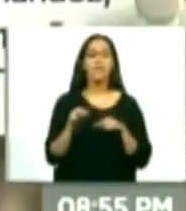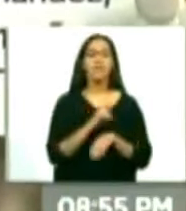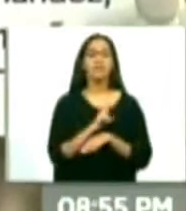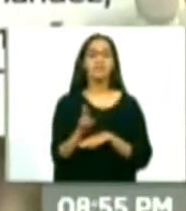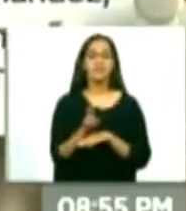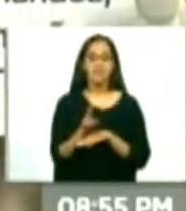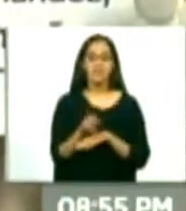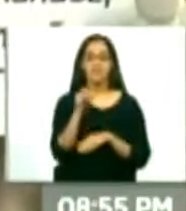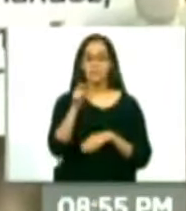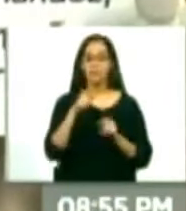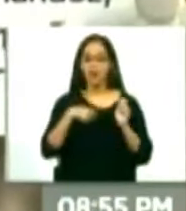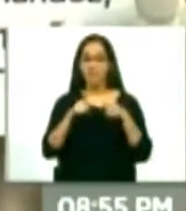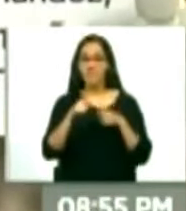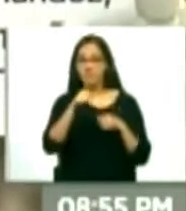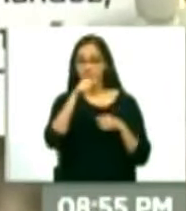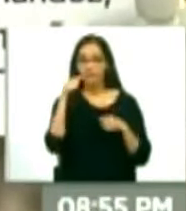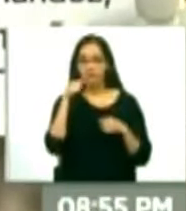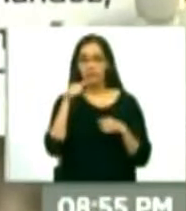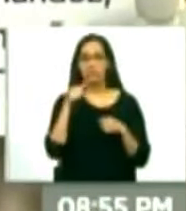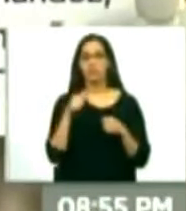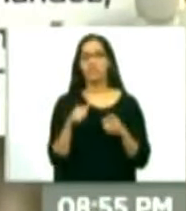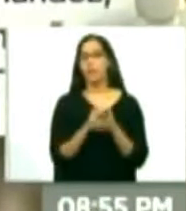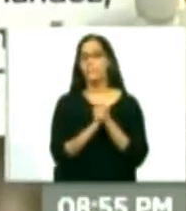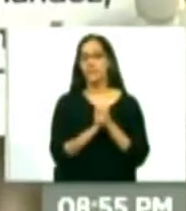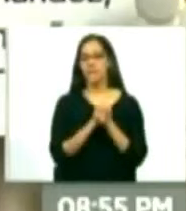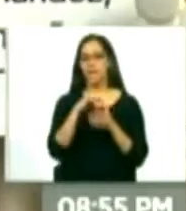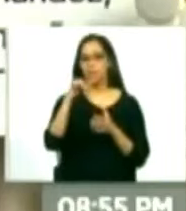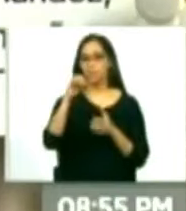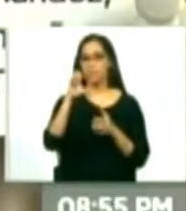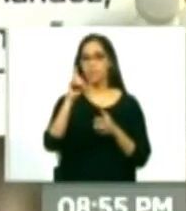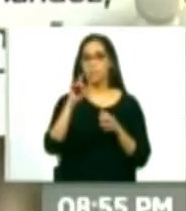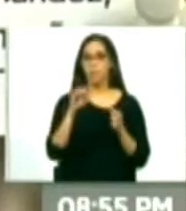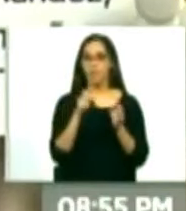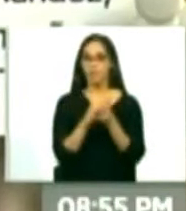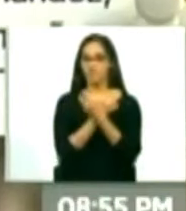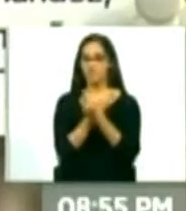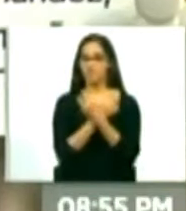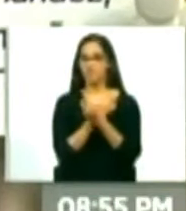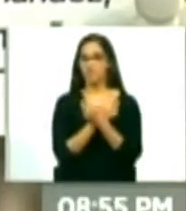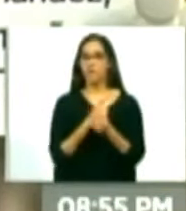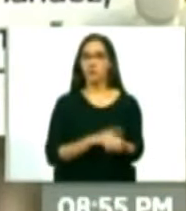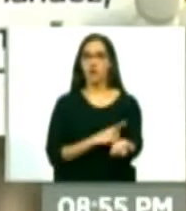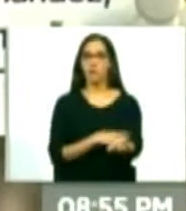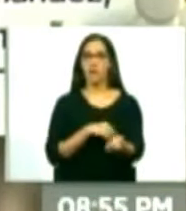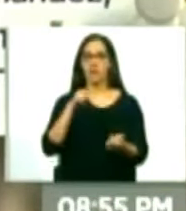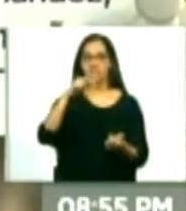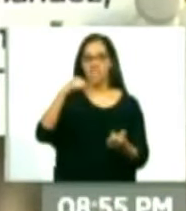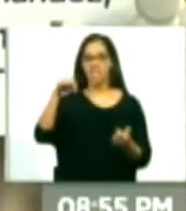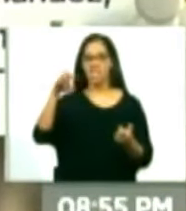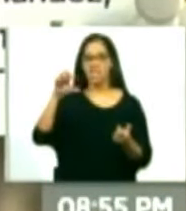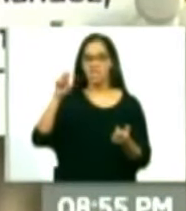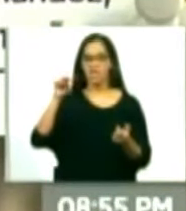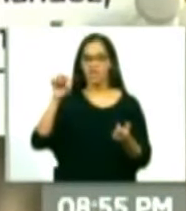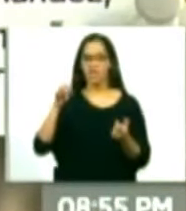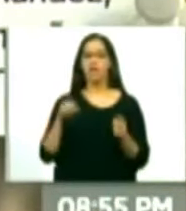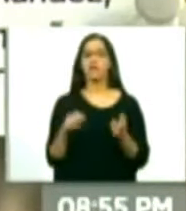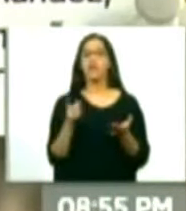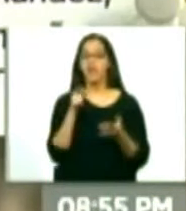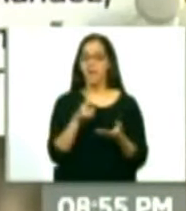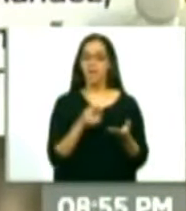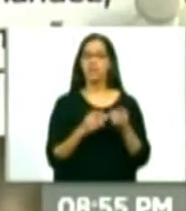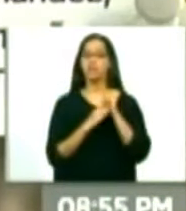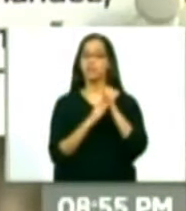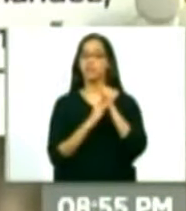y amiga del Memo Fantasma. Y su hermano, el Ñeñe Hernández, lavador de narcos,